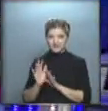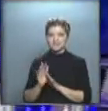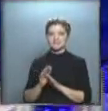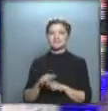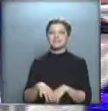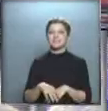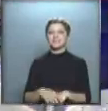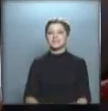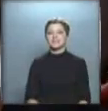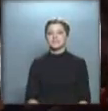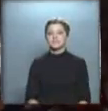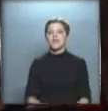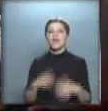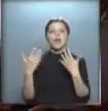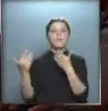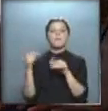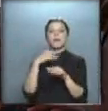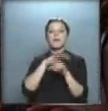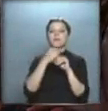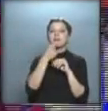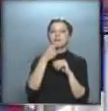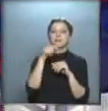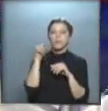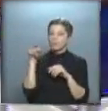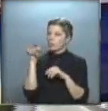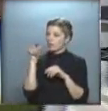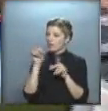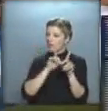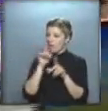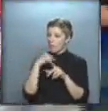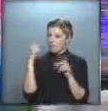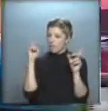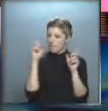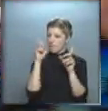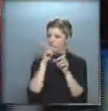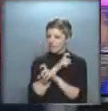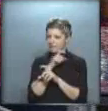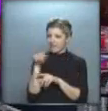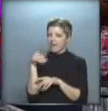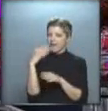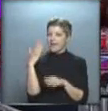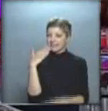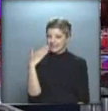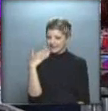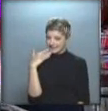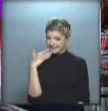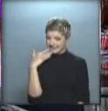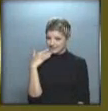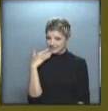chicos. A ver, la mesa más hostil del mundo. ¿Usted tuvo algún problema con los chicos de turno tarde?